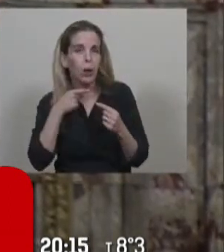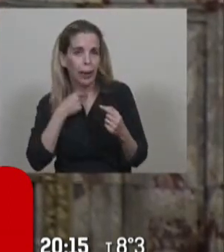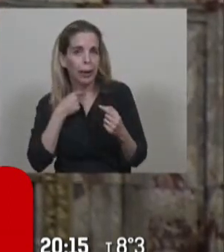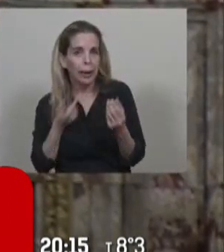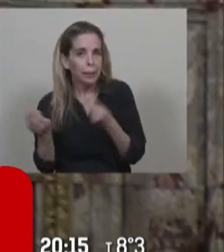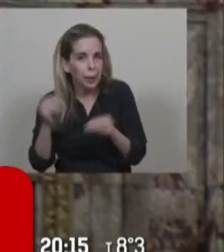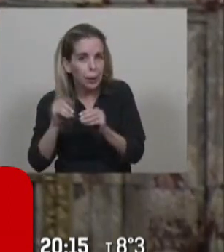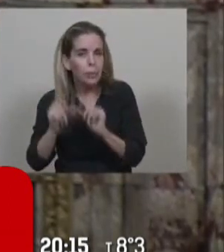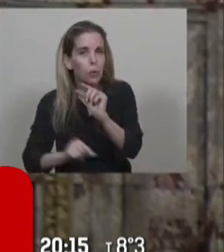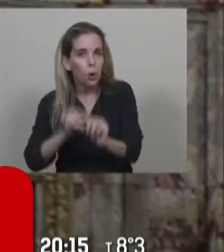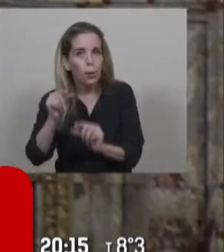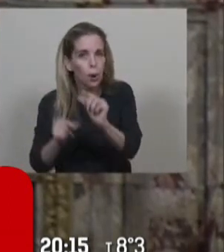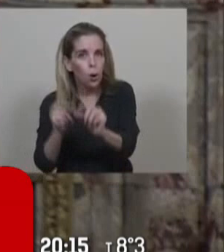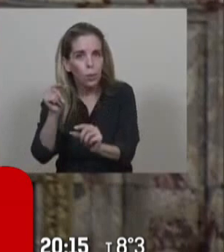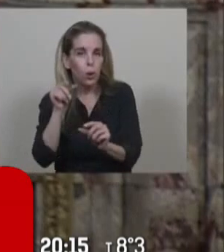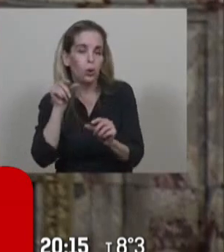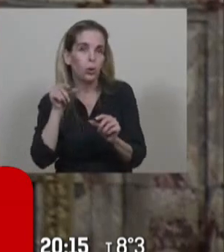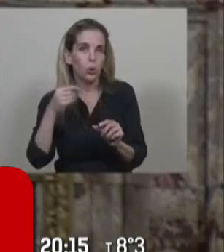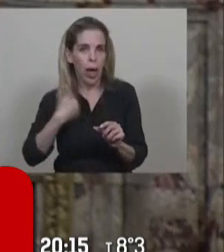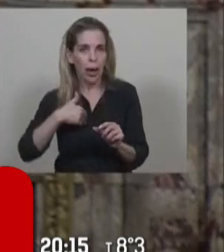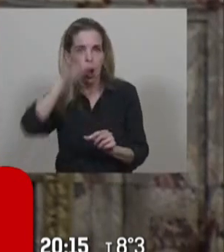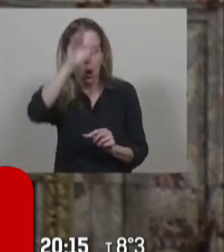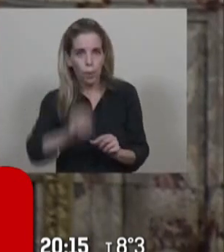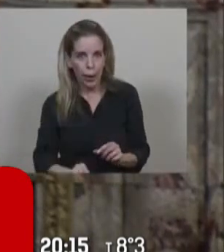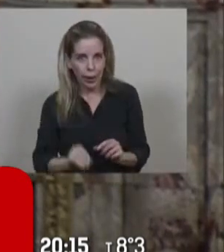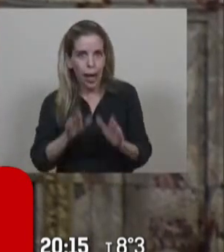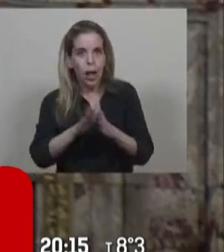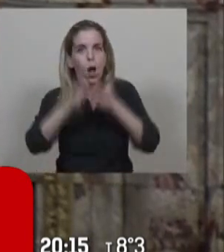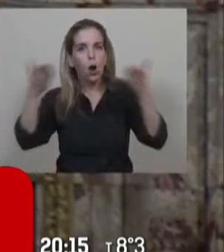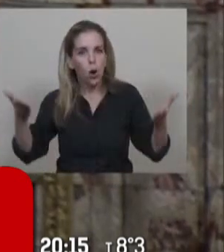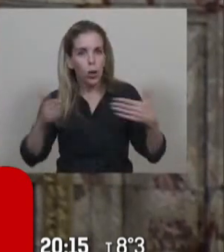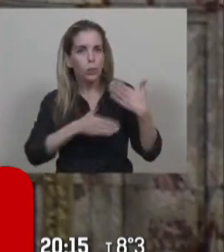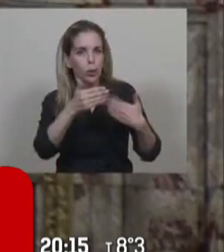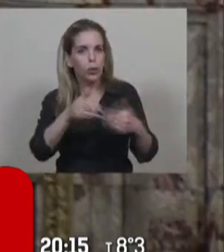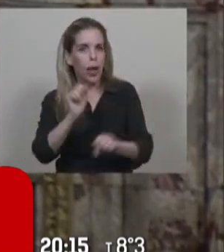implementando gradualmente en todo el país el Código Procesal Penal Federal.